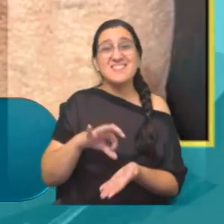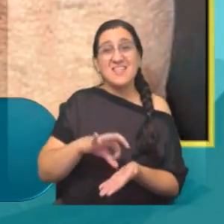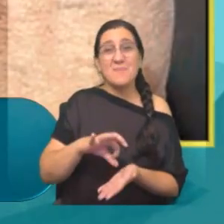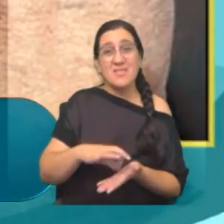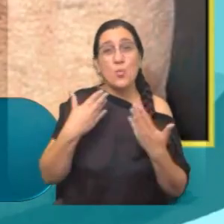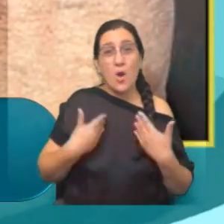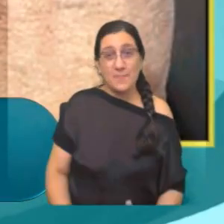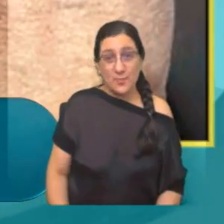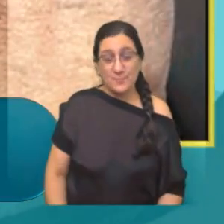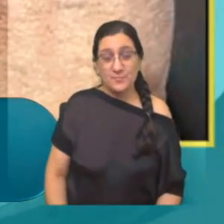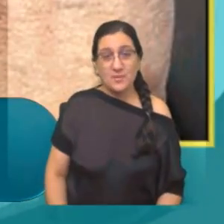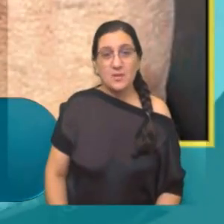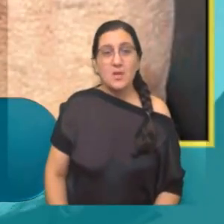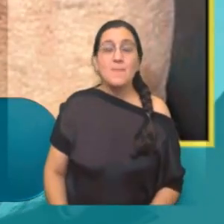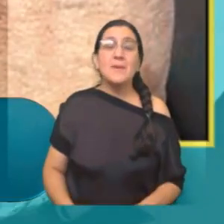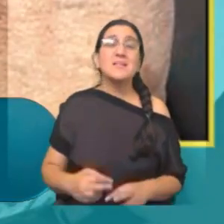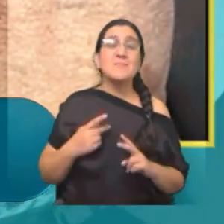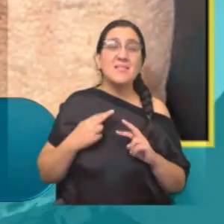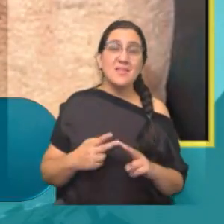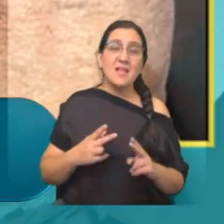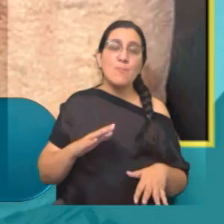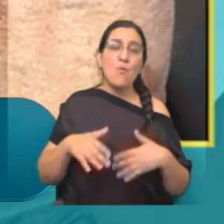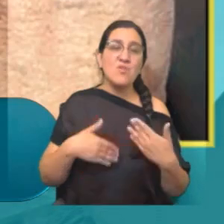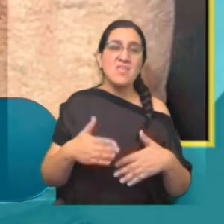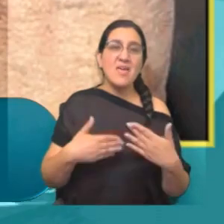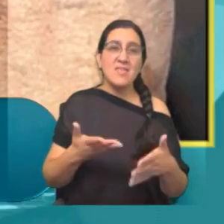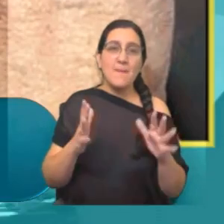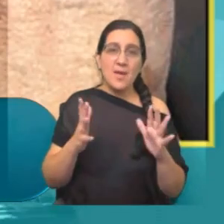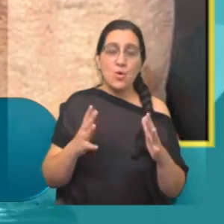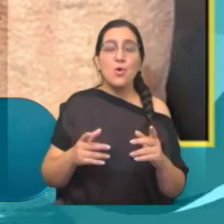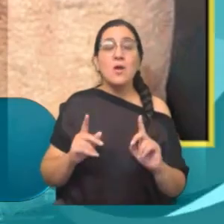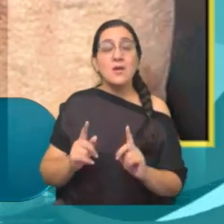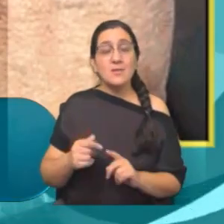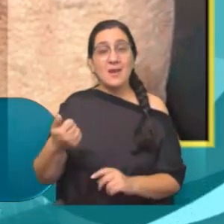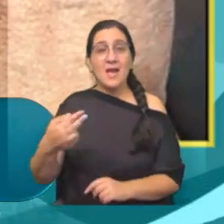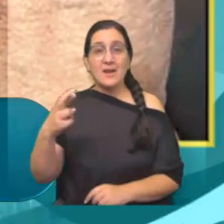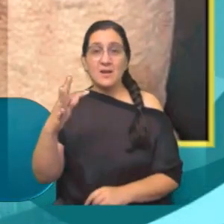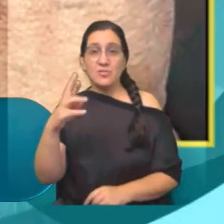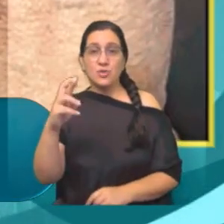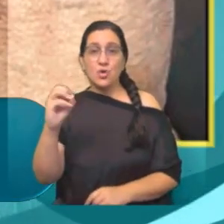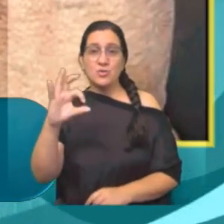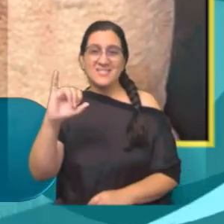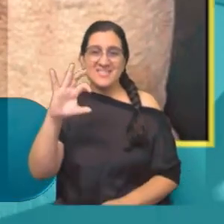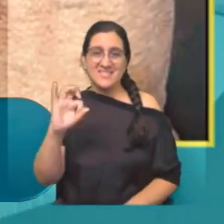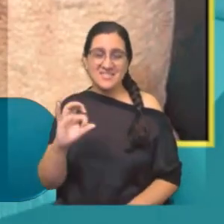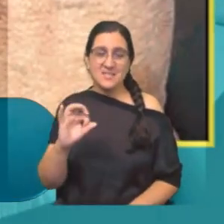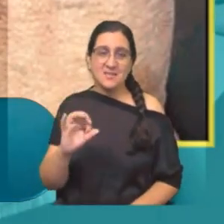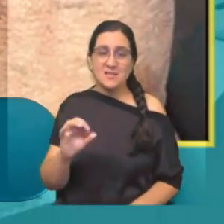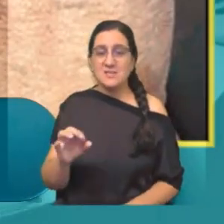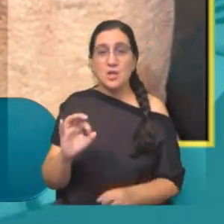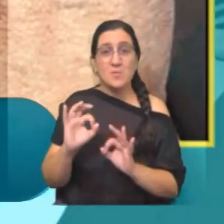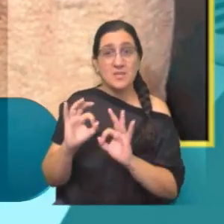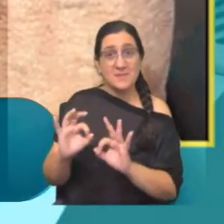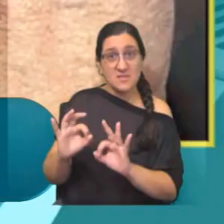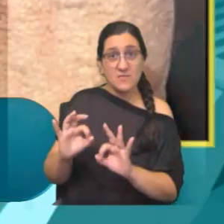específicas, también mantener la funcionalidad y la movilidad de la mano. Y en esta también, lo que tiene que ver con la artrosis, ya acá es diferente. Acá es más topográfico, regional, es decir, más de la